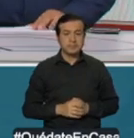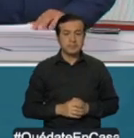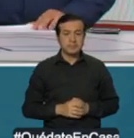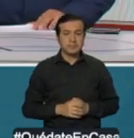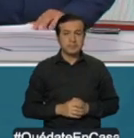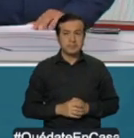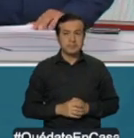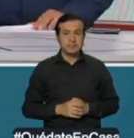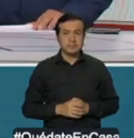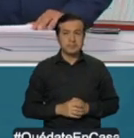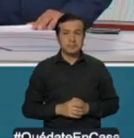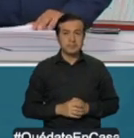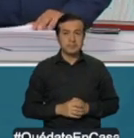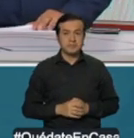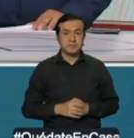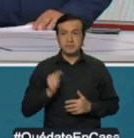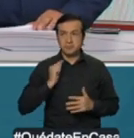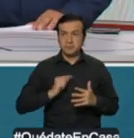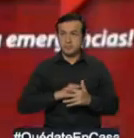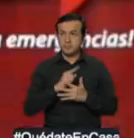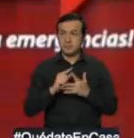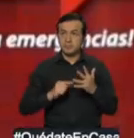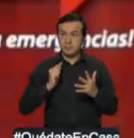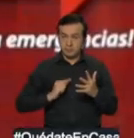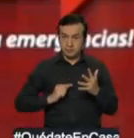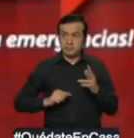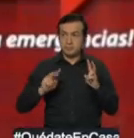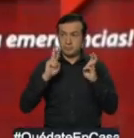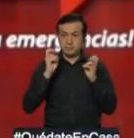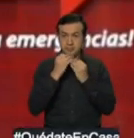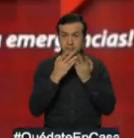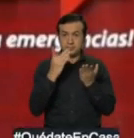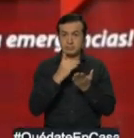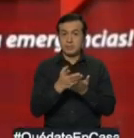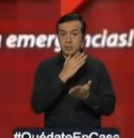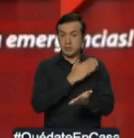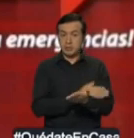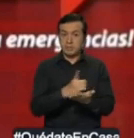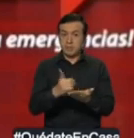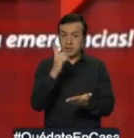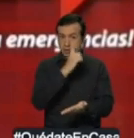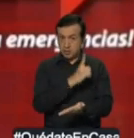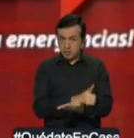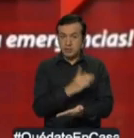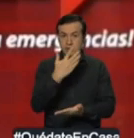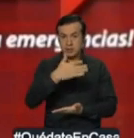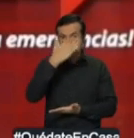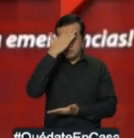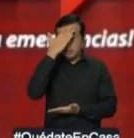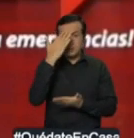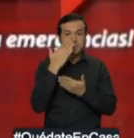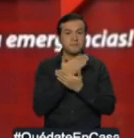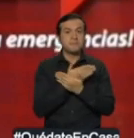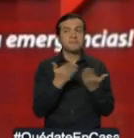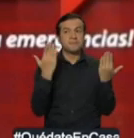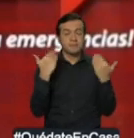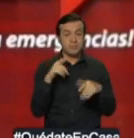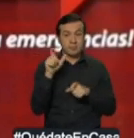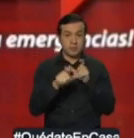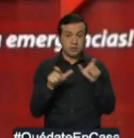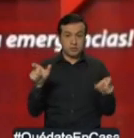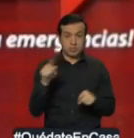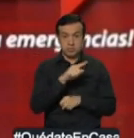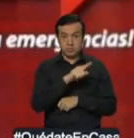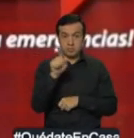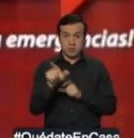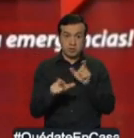así es fabricio amplió un poco más este tema la semana pasada como ustedes saben se dio la posibilidad de que quienes quieran